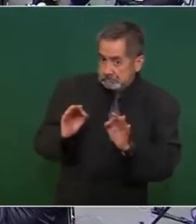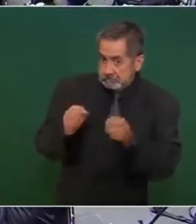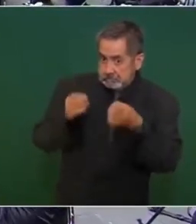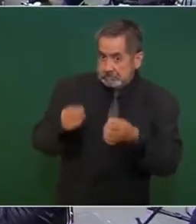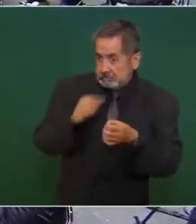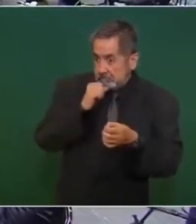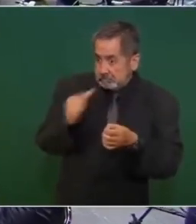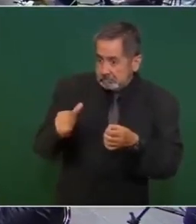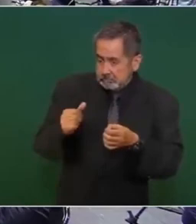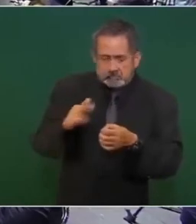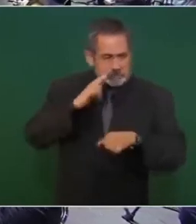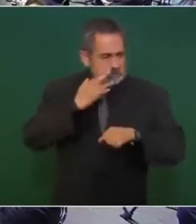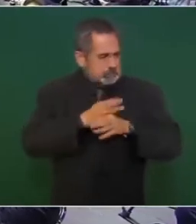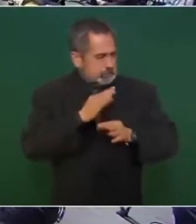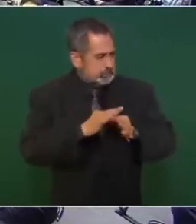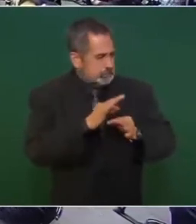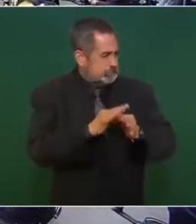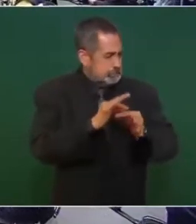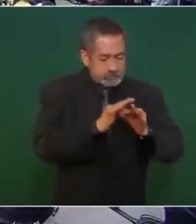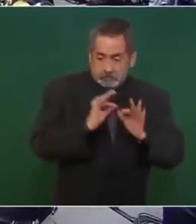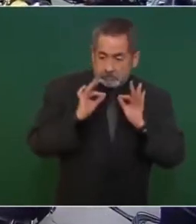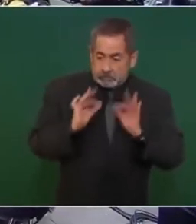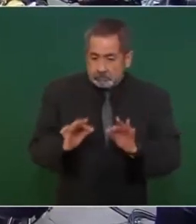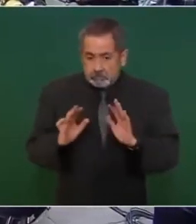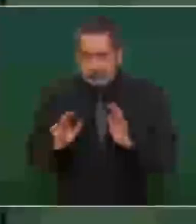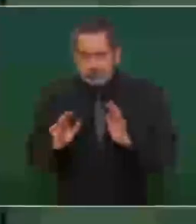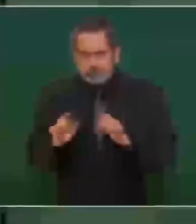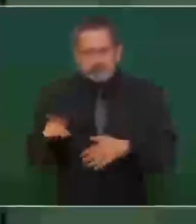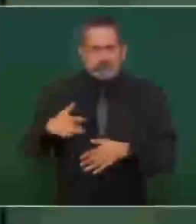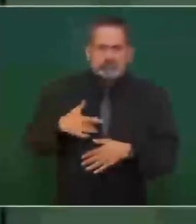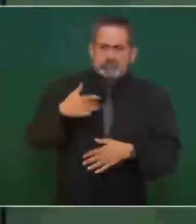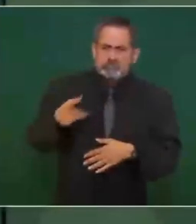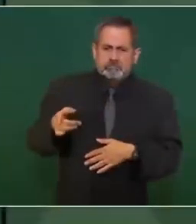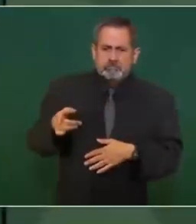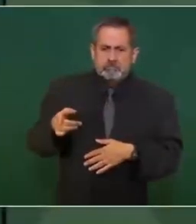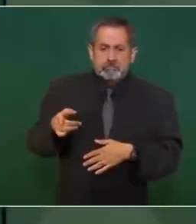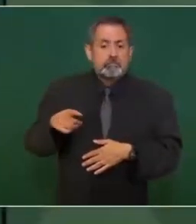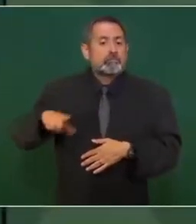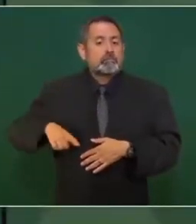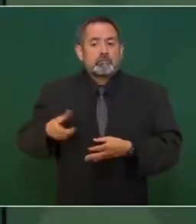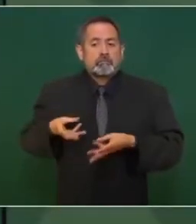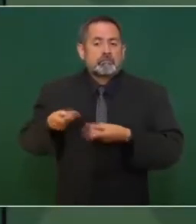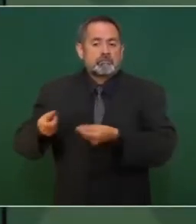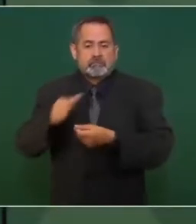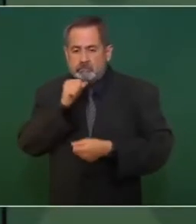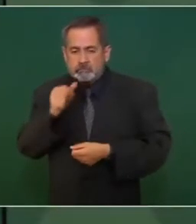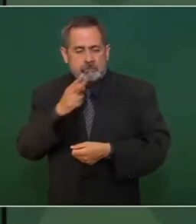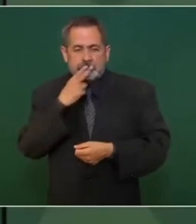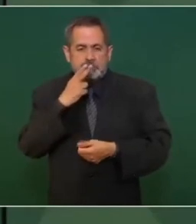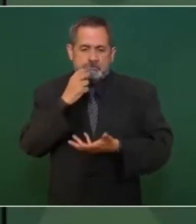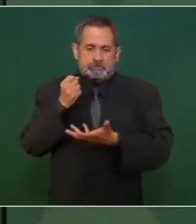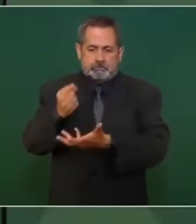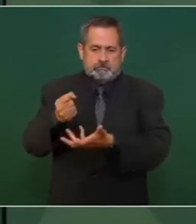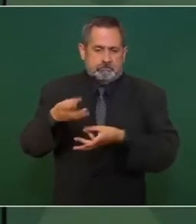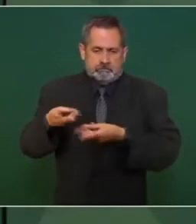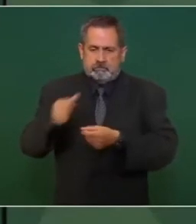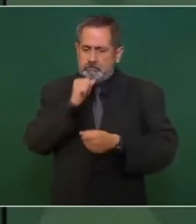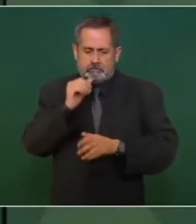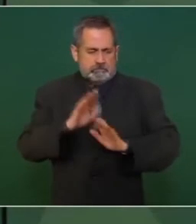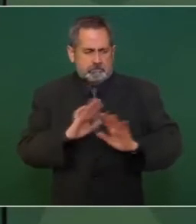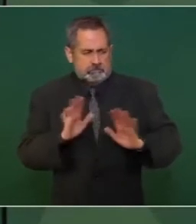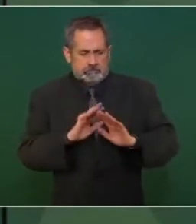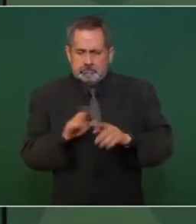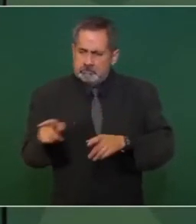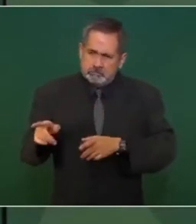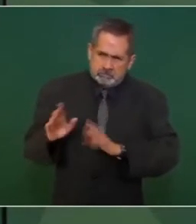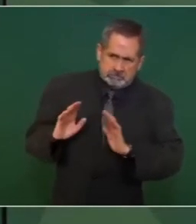ya hicieron su tarea y no le cuesta al gobierno, porque no se debe utilizar dinero del